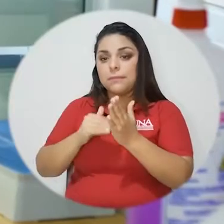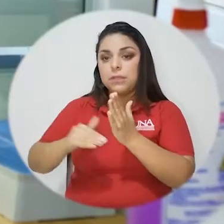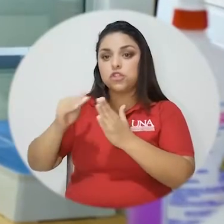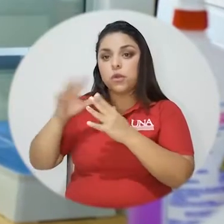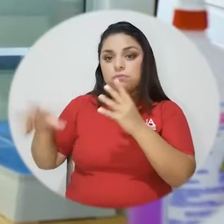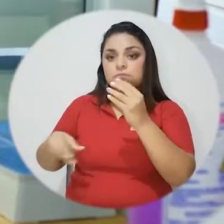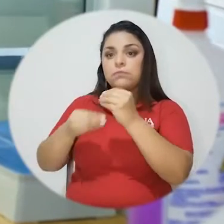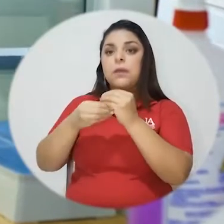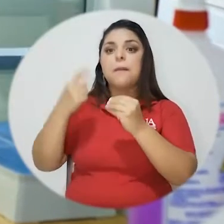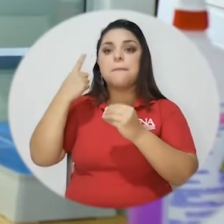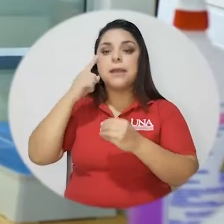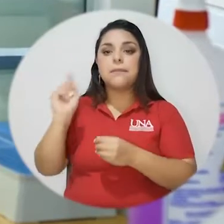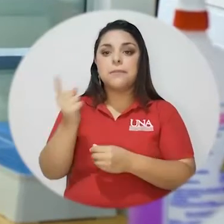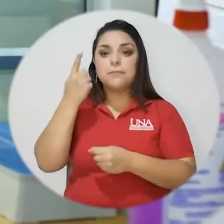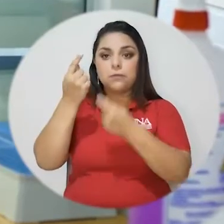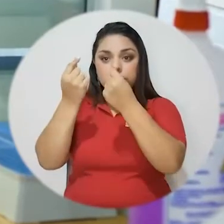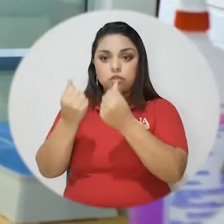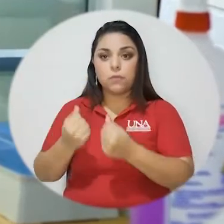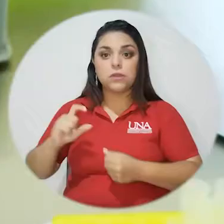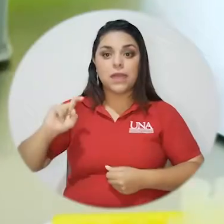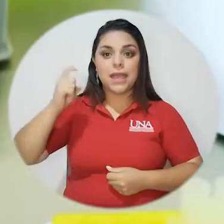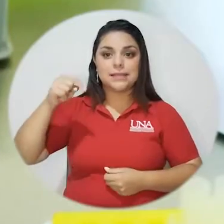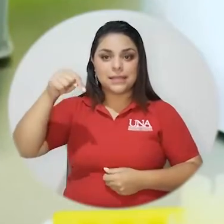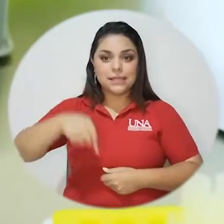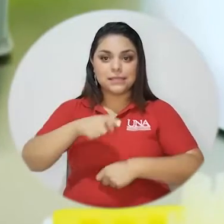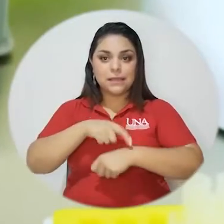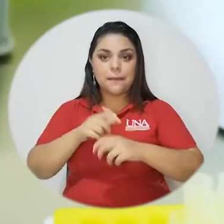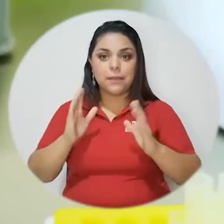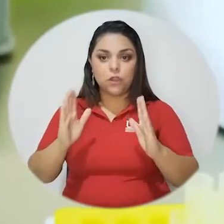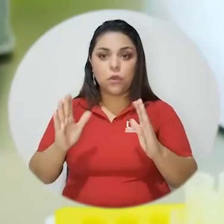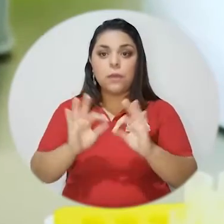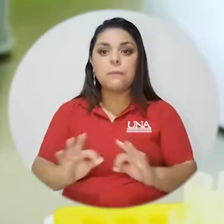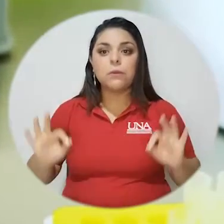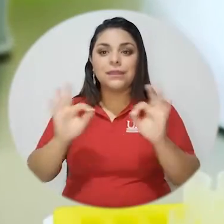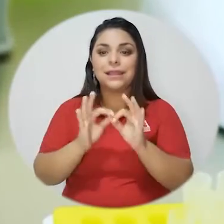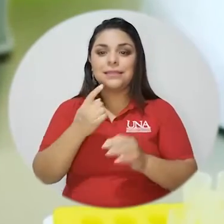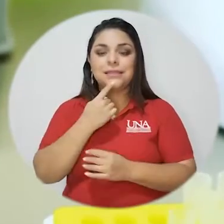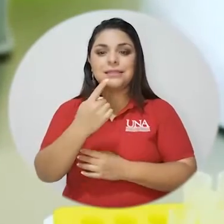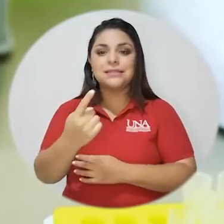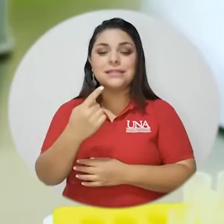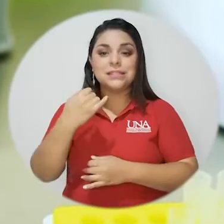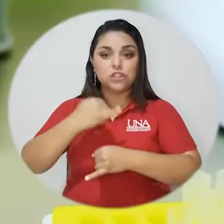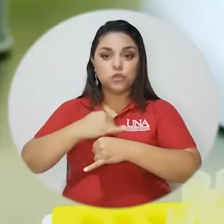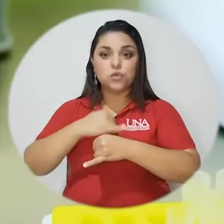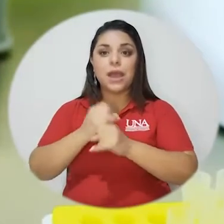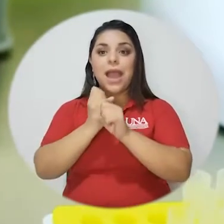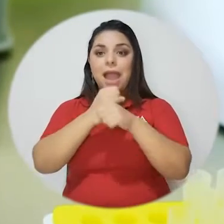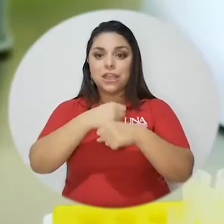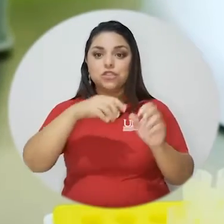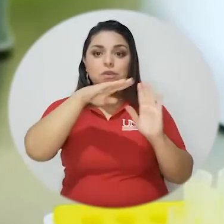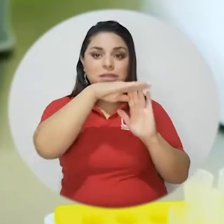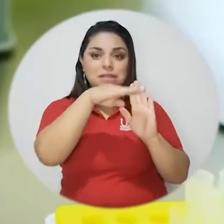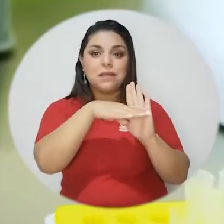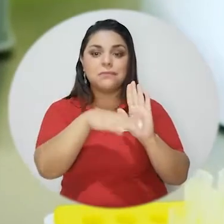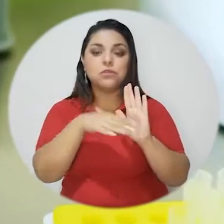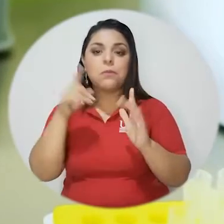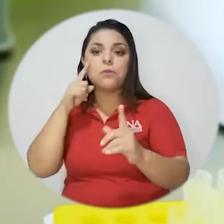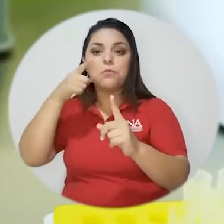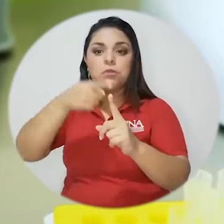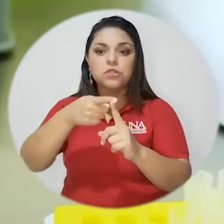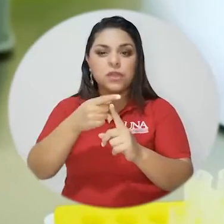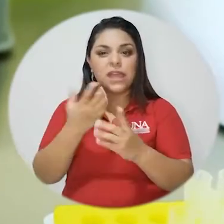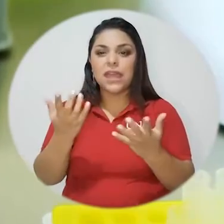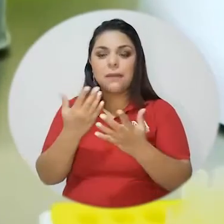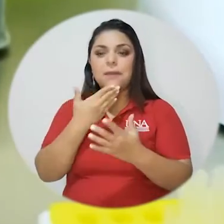millones previstos para el primer presupuesto extraordinario del presente periodo. Es importante indicar que la institución ha girado lineamientos con